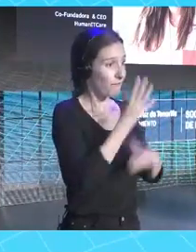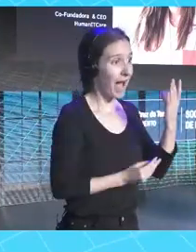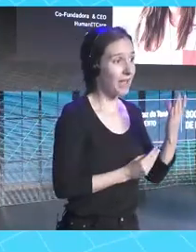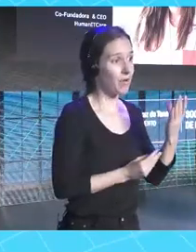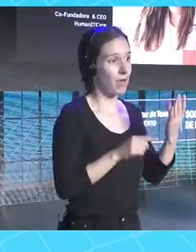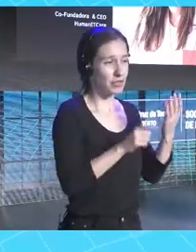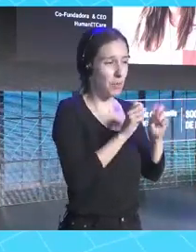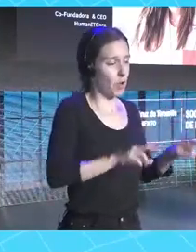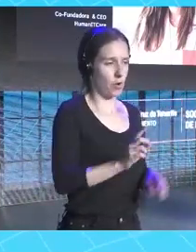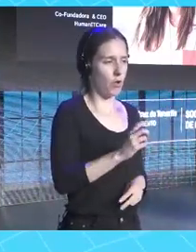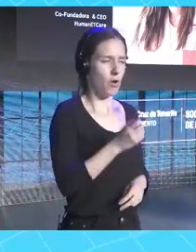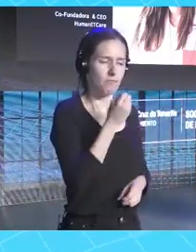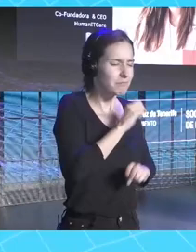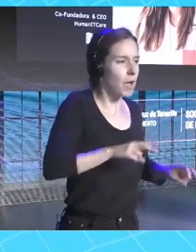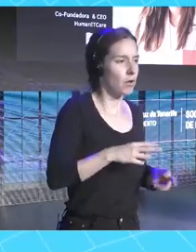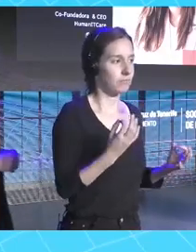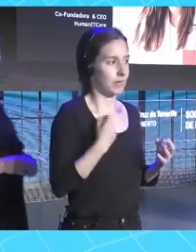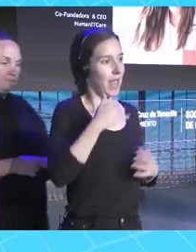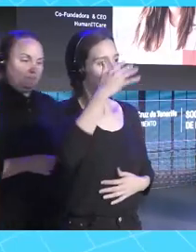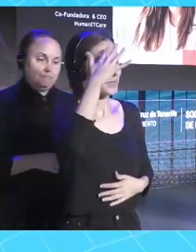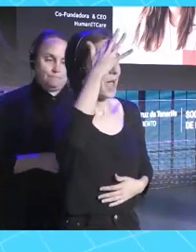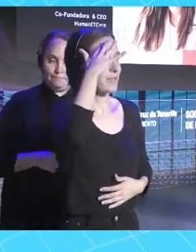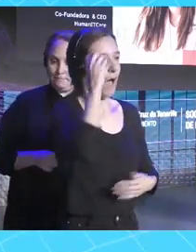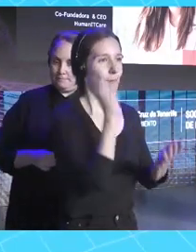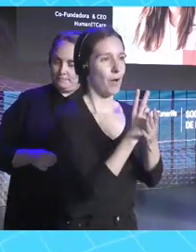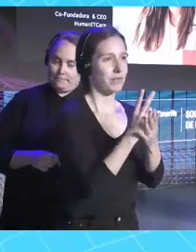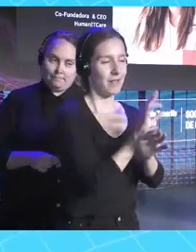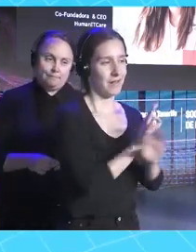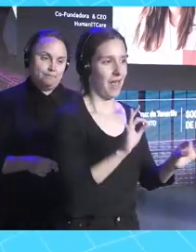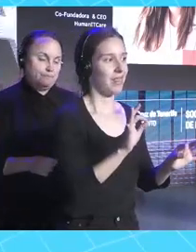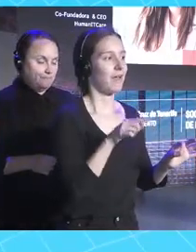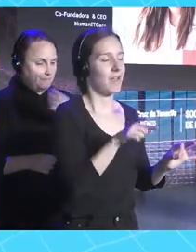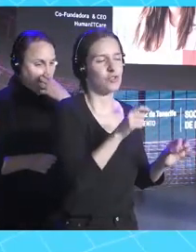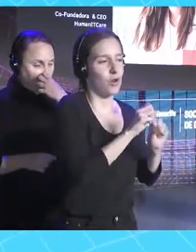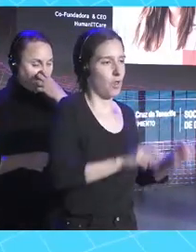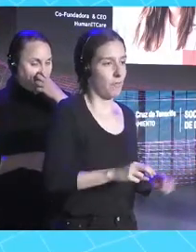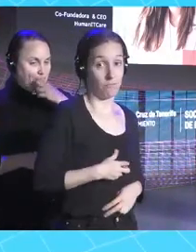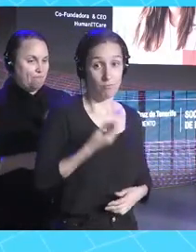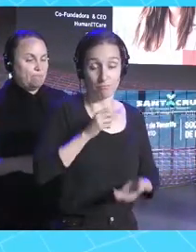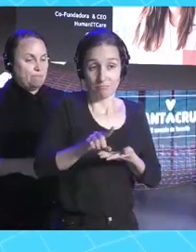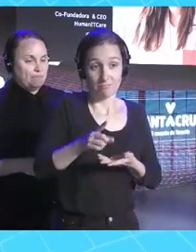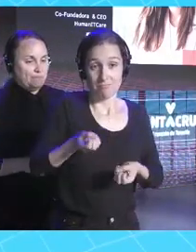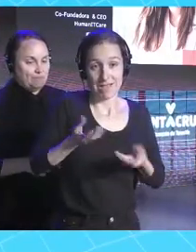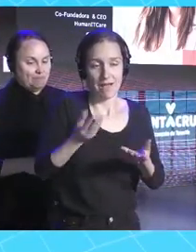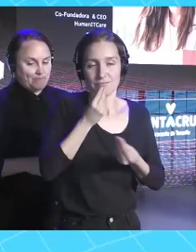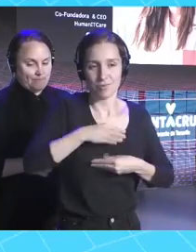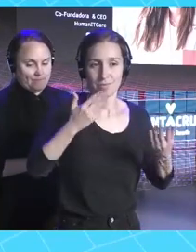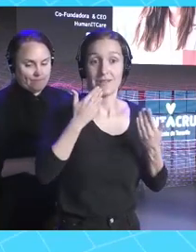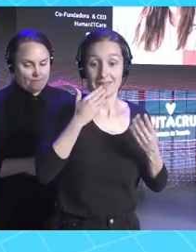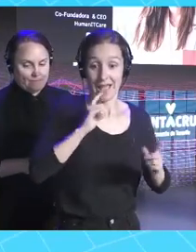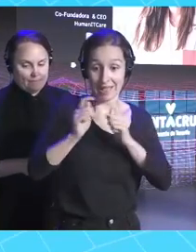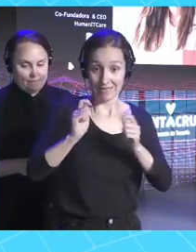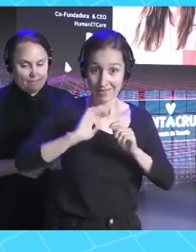no va a apostar por tus sueños creo yo pues qué magnífico mensaje pues con esto llegamos al final de la entrevista Muchísimas gracias